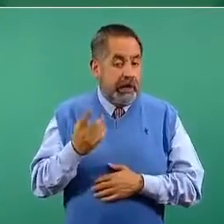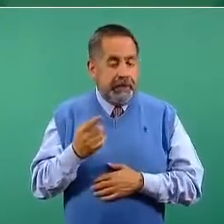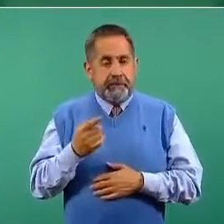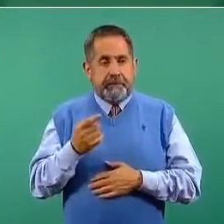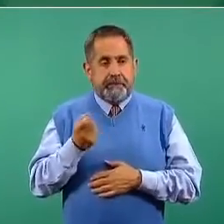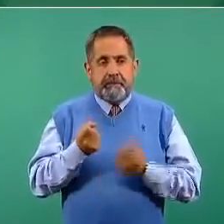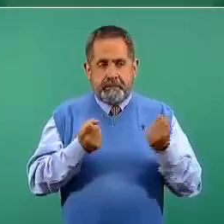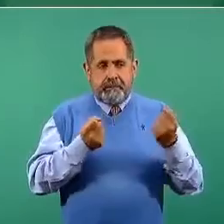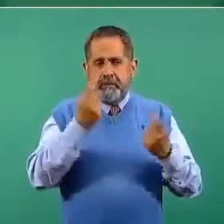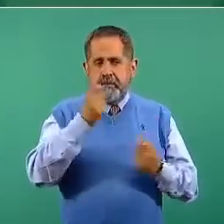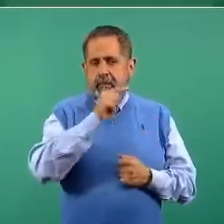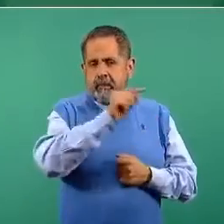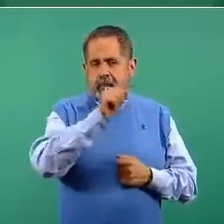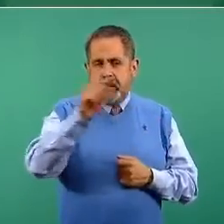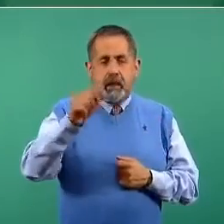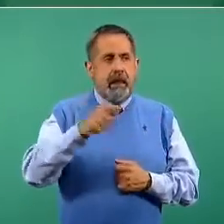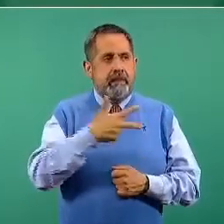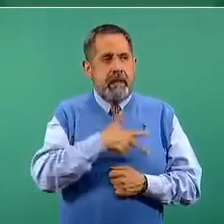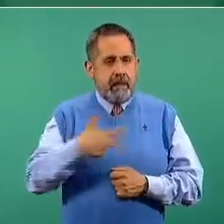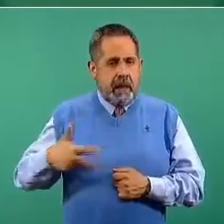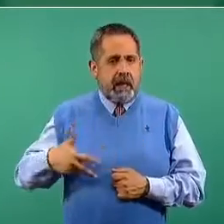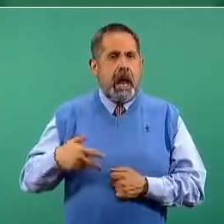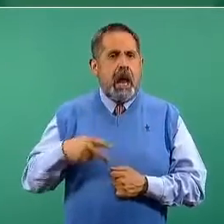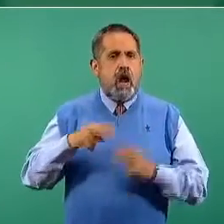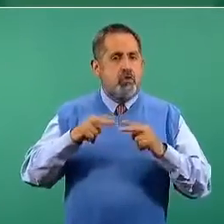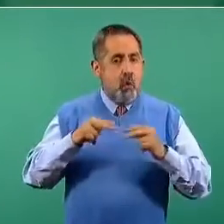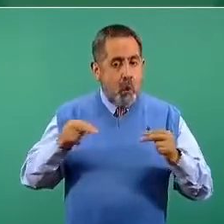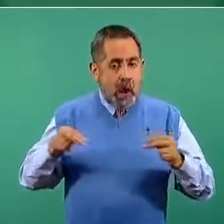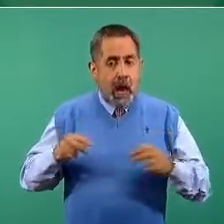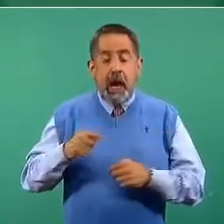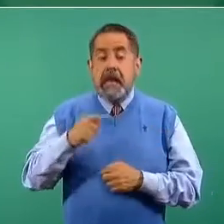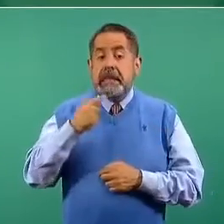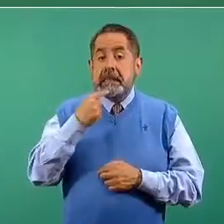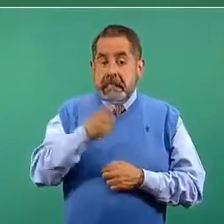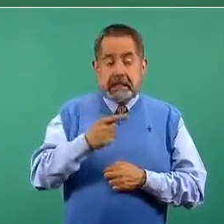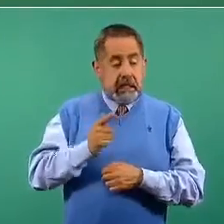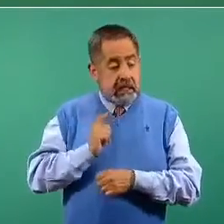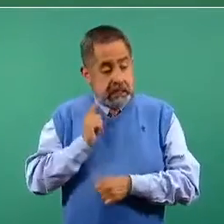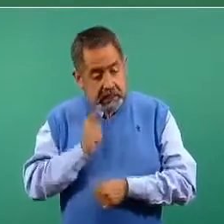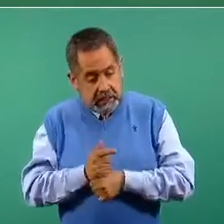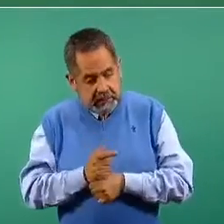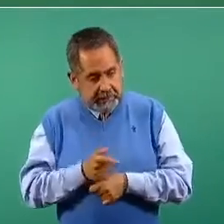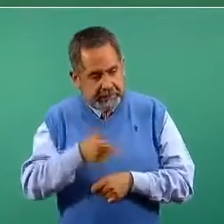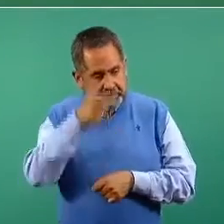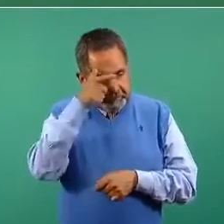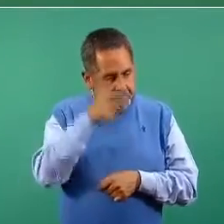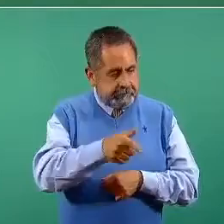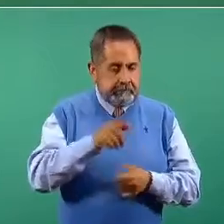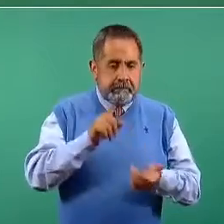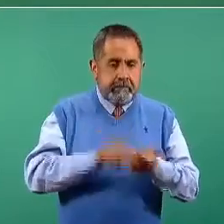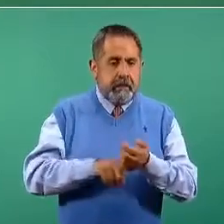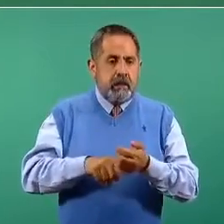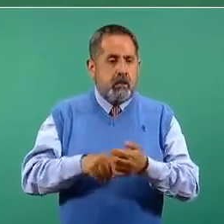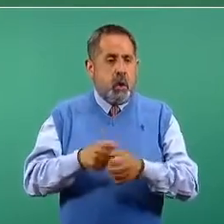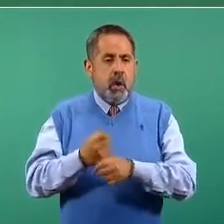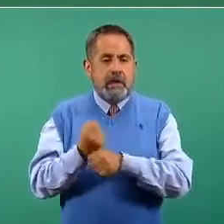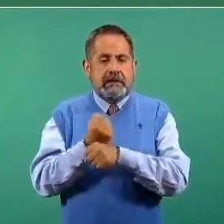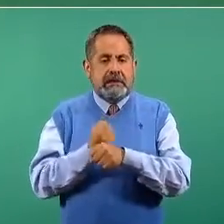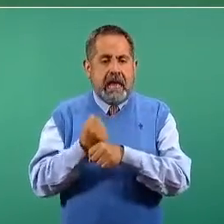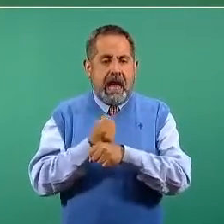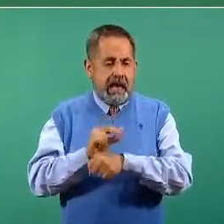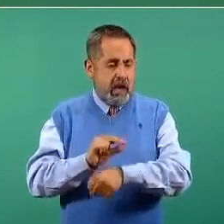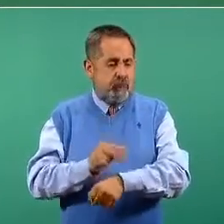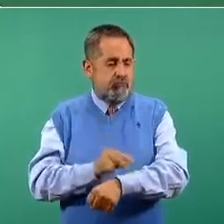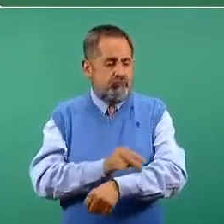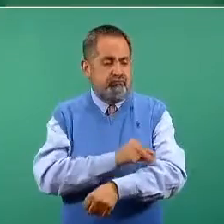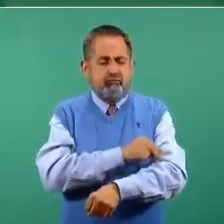las autoridades de Dinamarca y de Noruega habían identificado casos de trombosis venosa